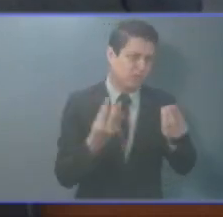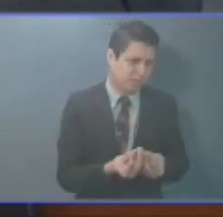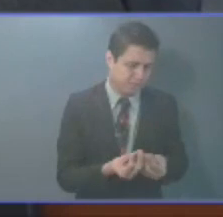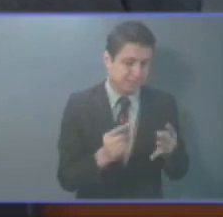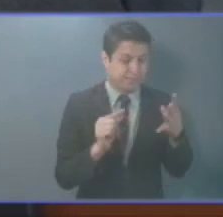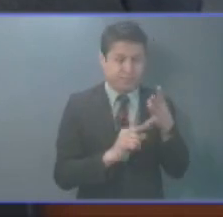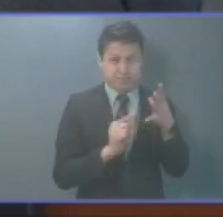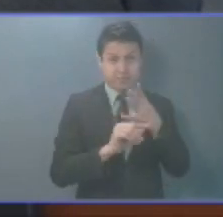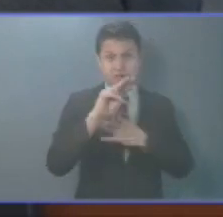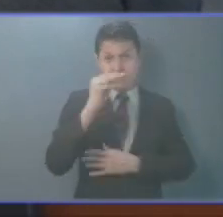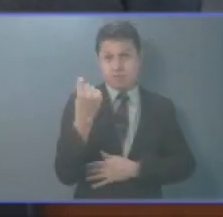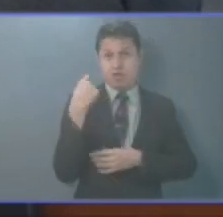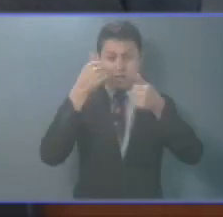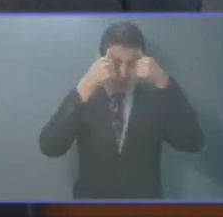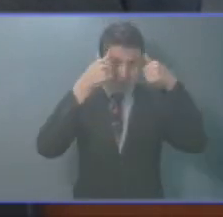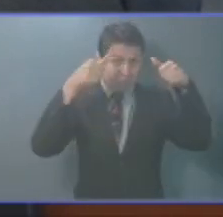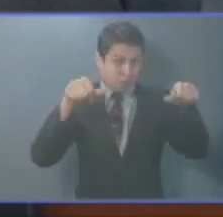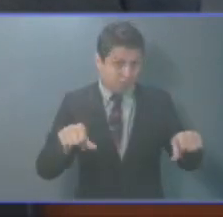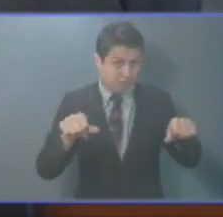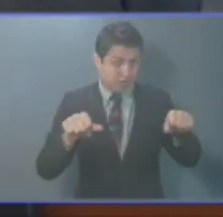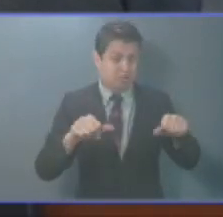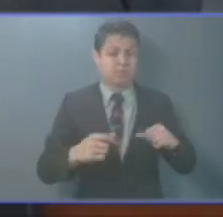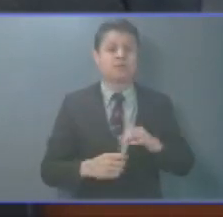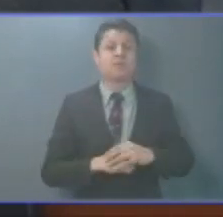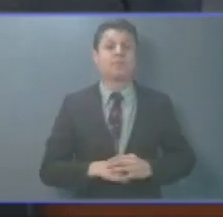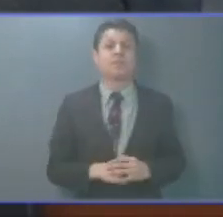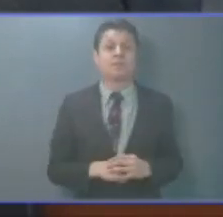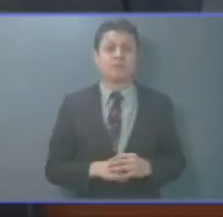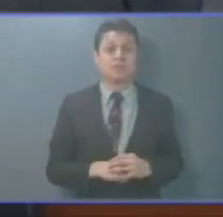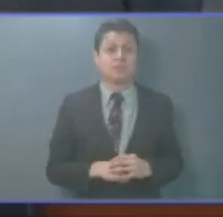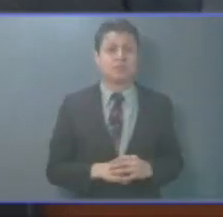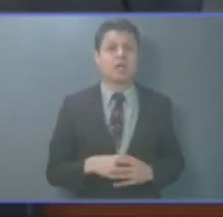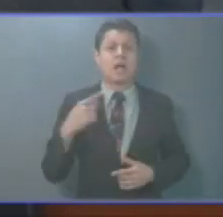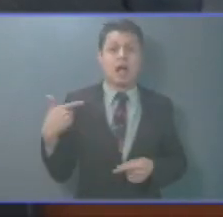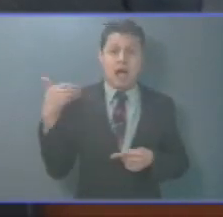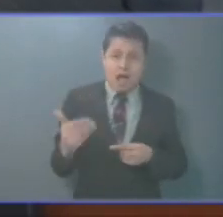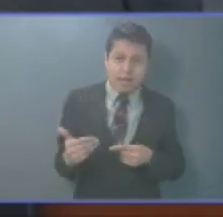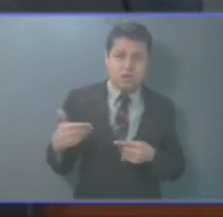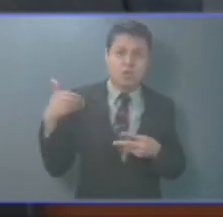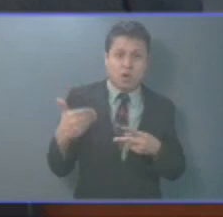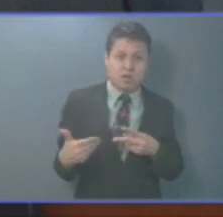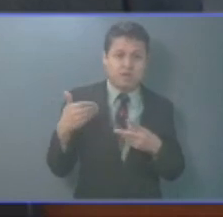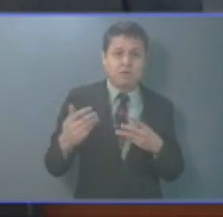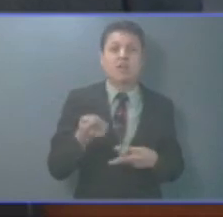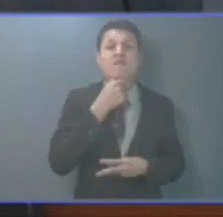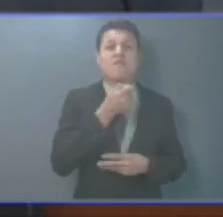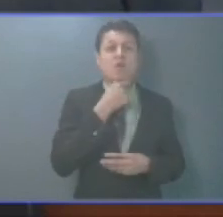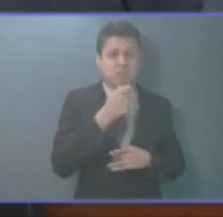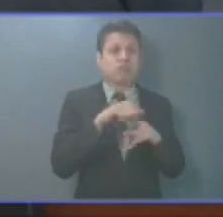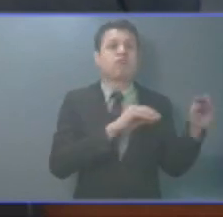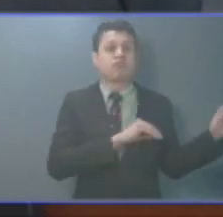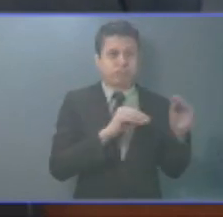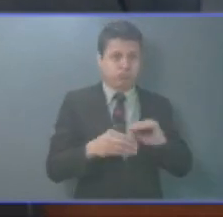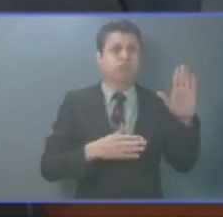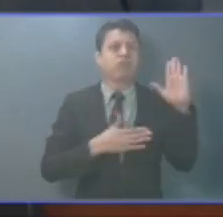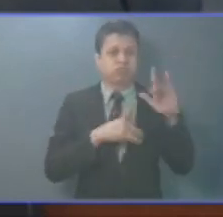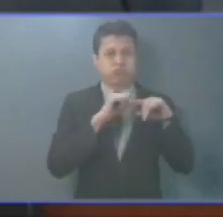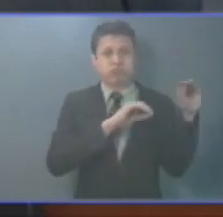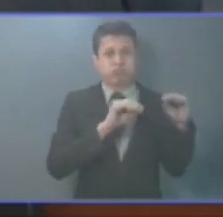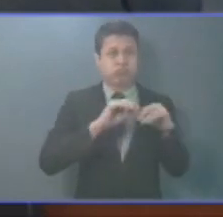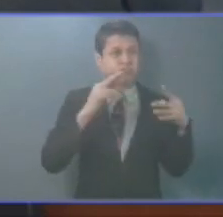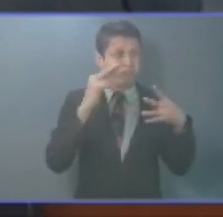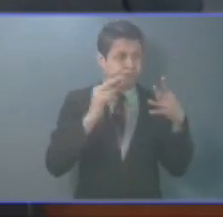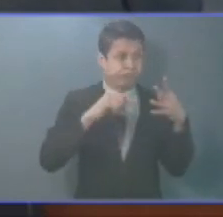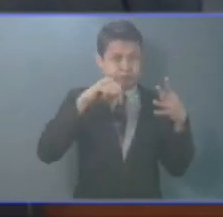M. Aprobar y publicar anualmente el Informe Nacional de Cumplimiento de la Normativa Nacional